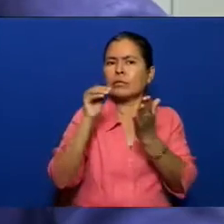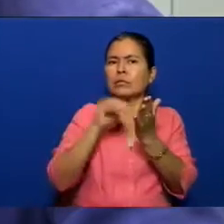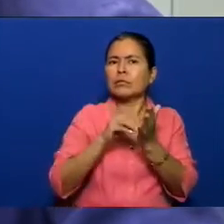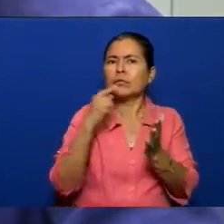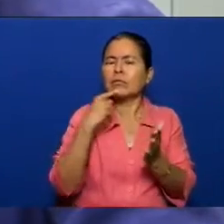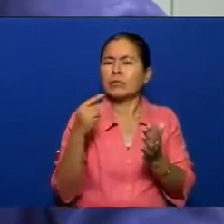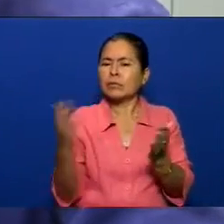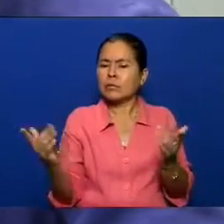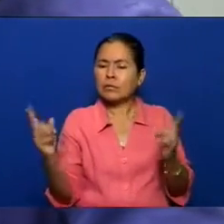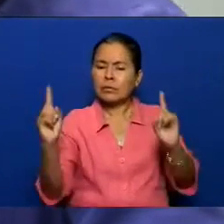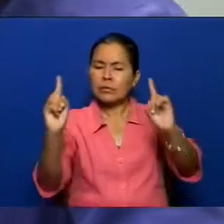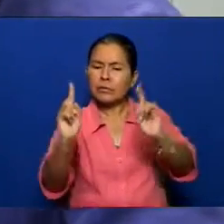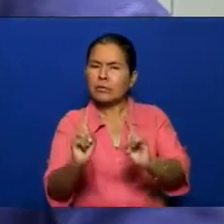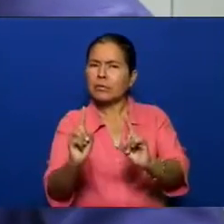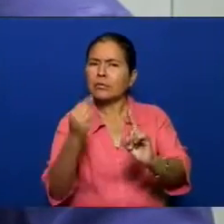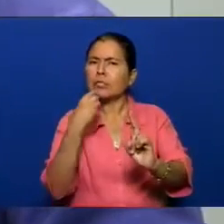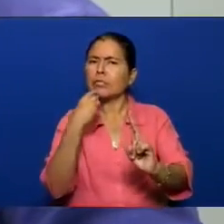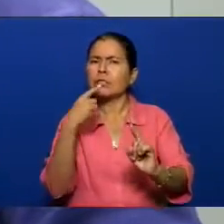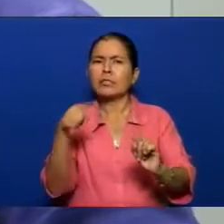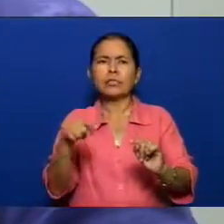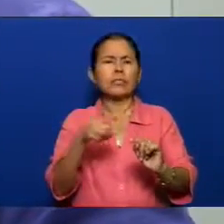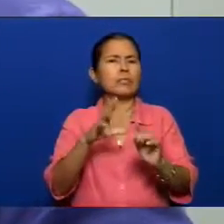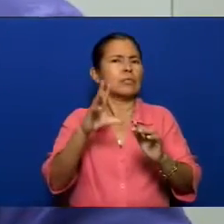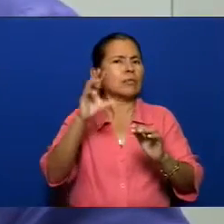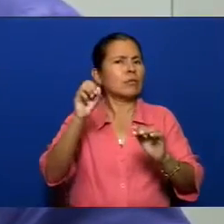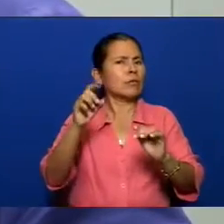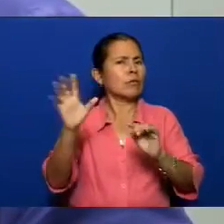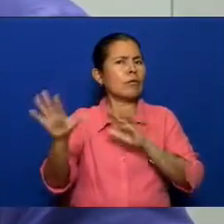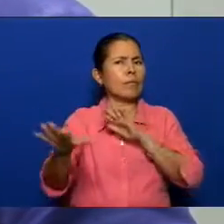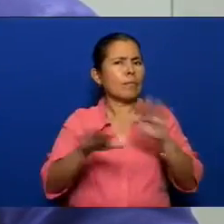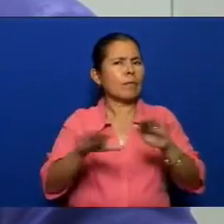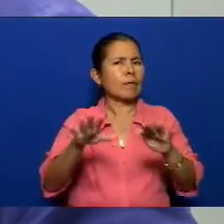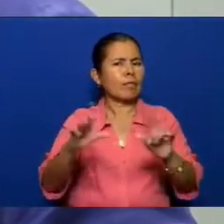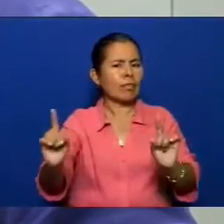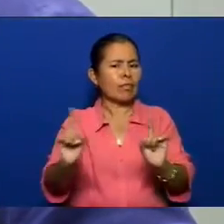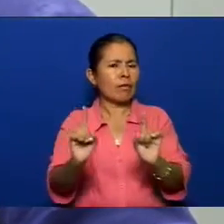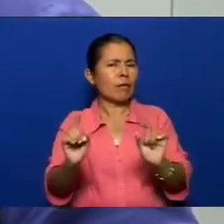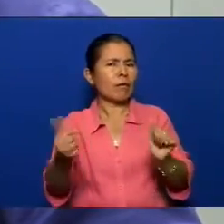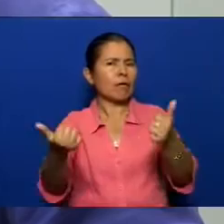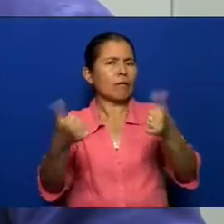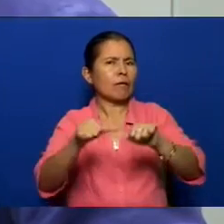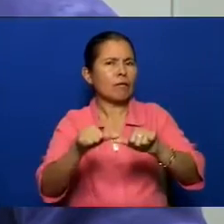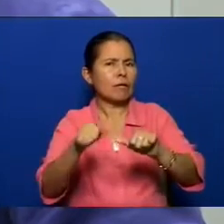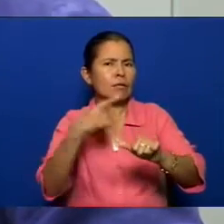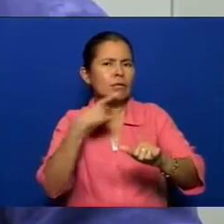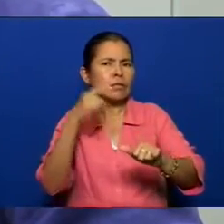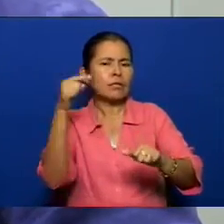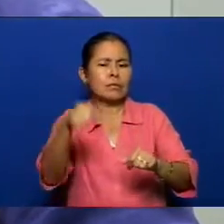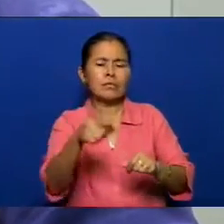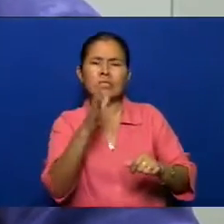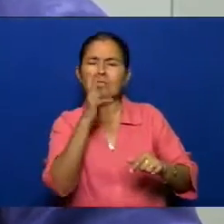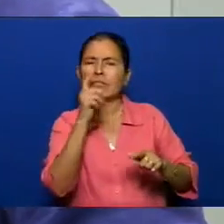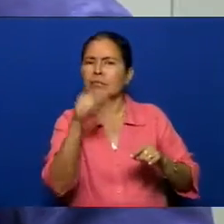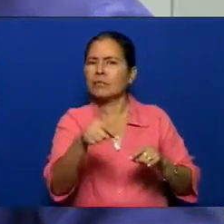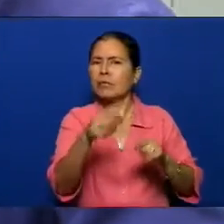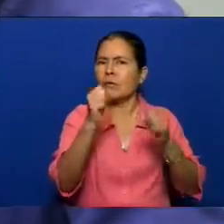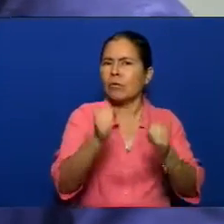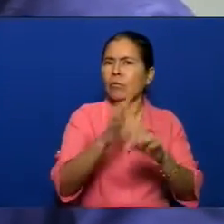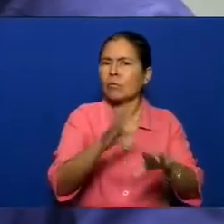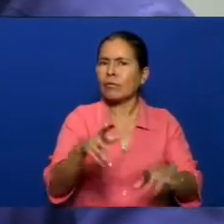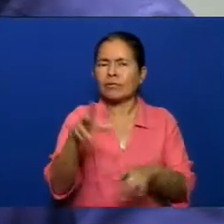la mediación, la reforma dice que no procede la mediación cuando la víctima del delito sea un niño o una